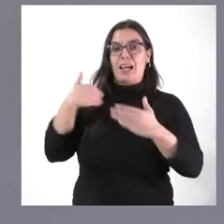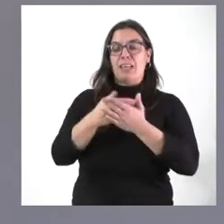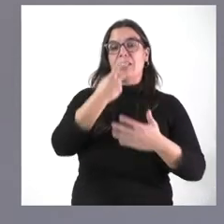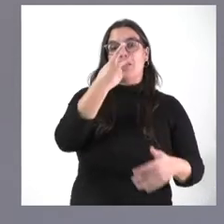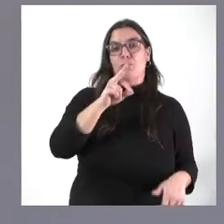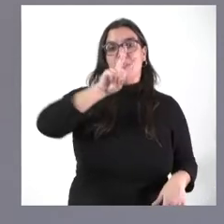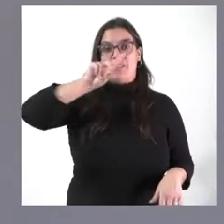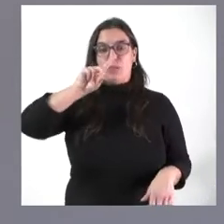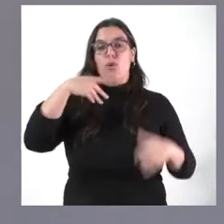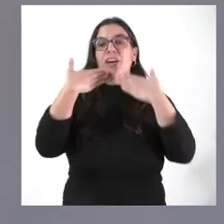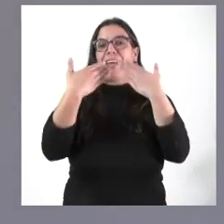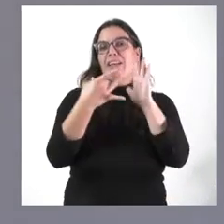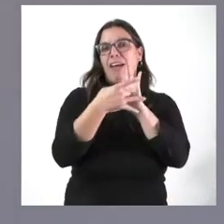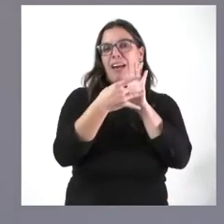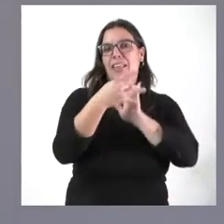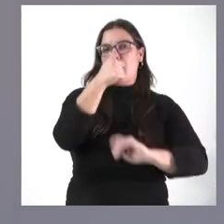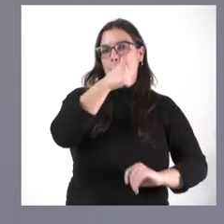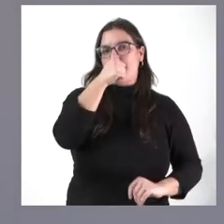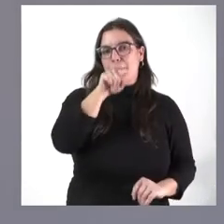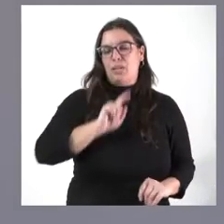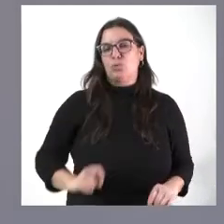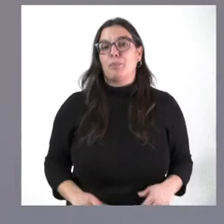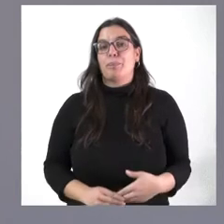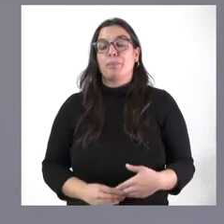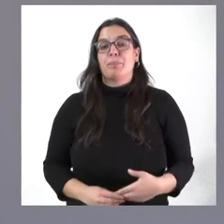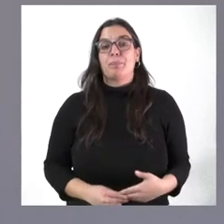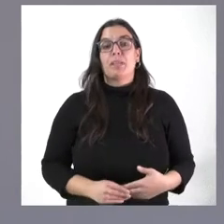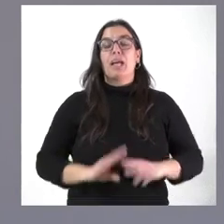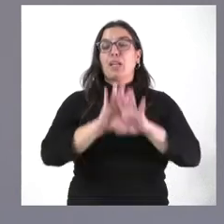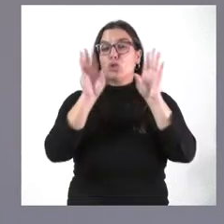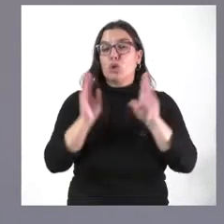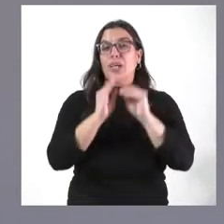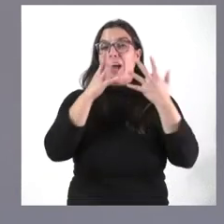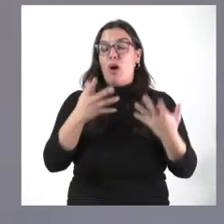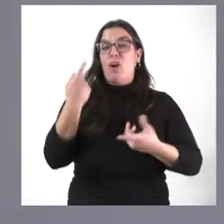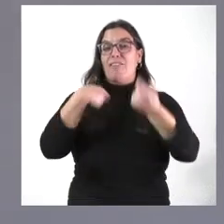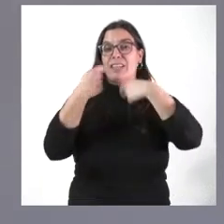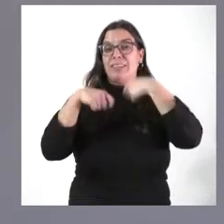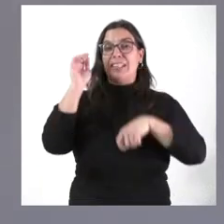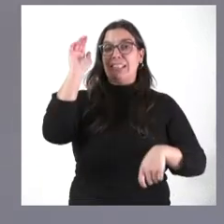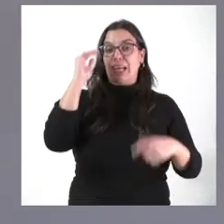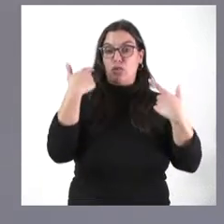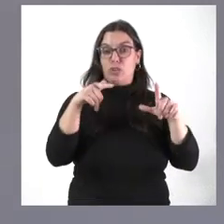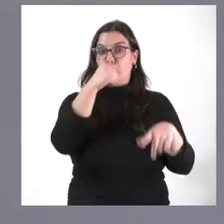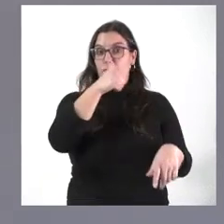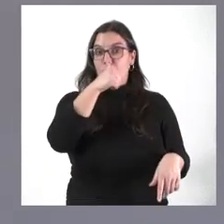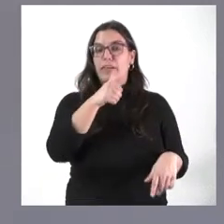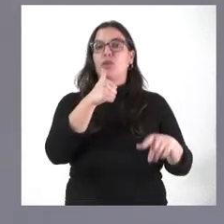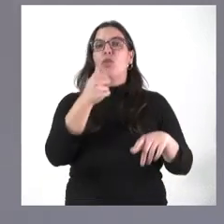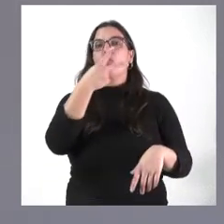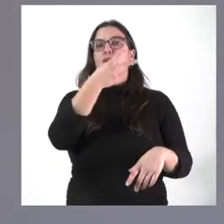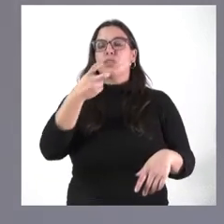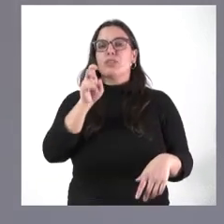2021 gracias a la calidad de nuestros productos el volumen total de exportaciones actualmente de este sector supera los